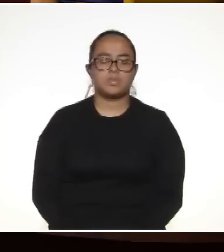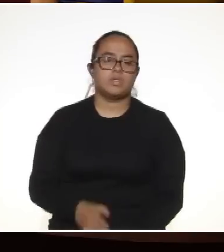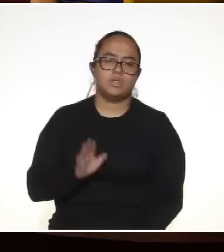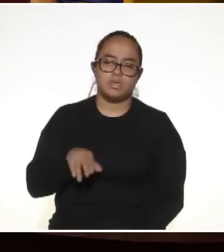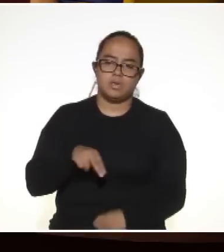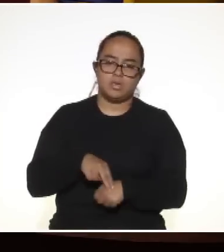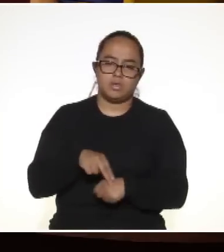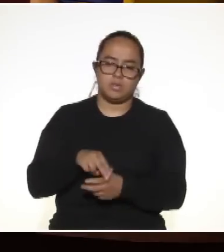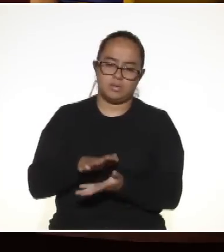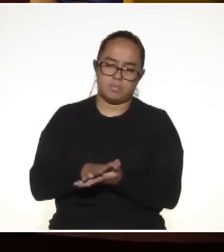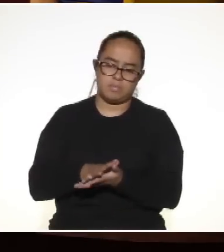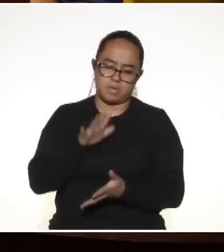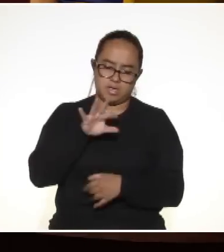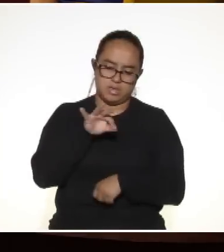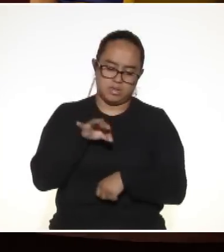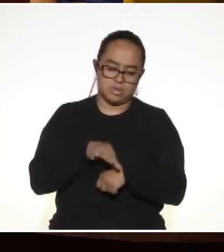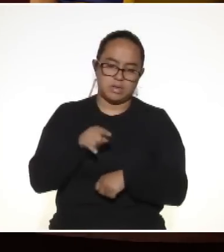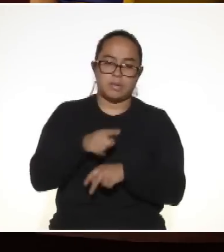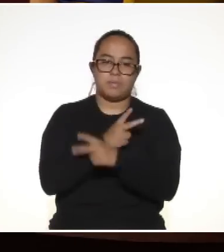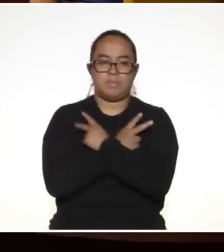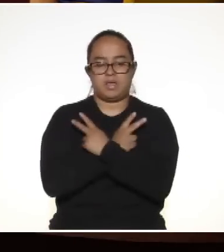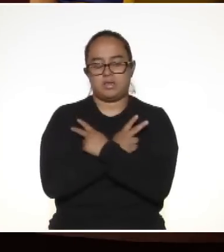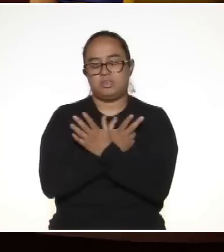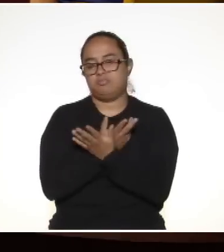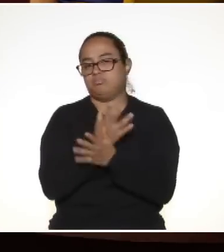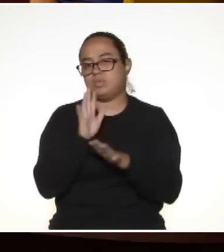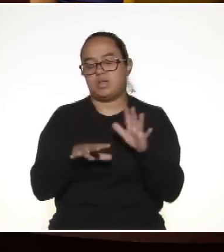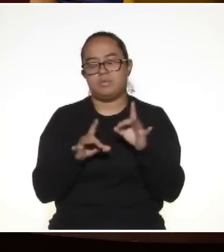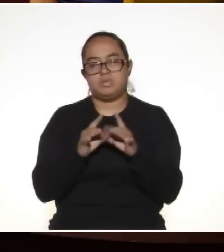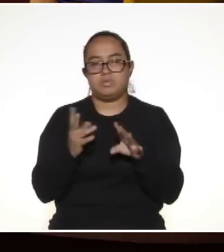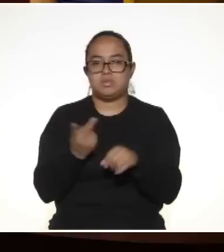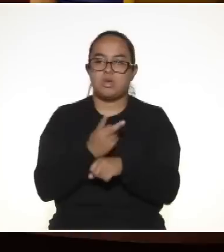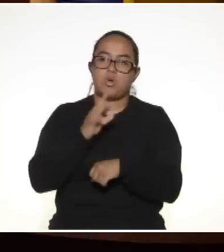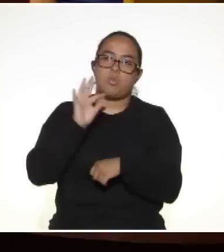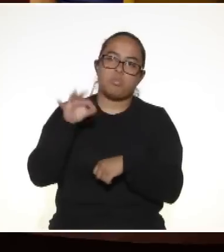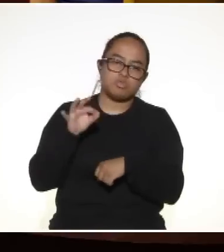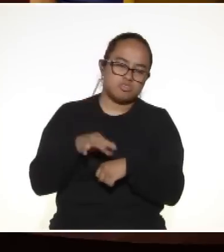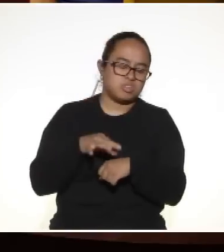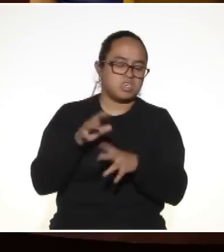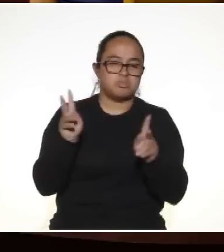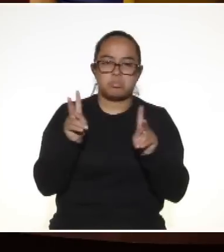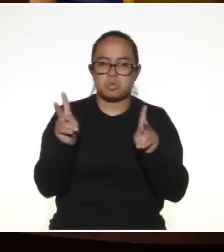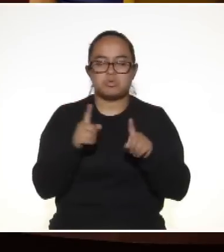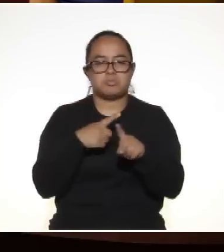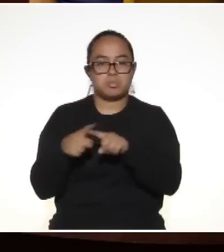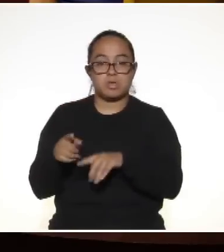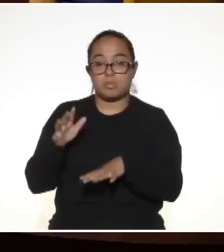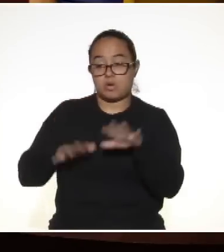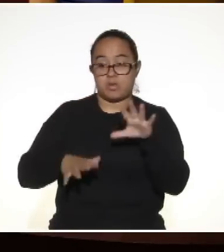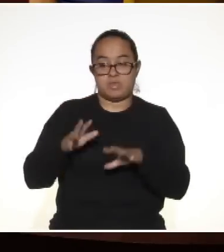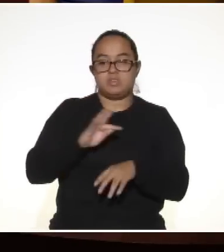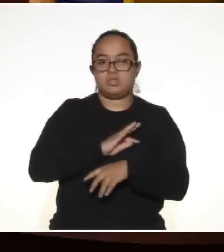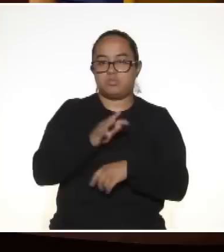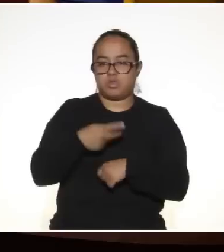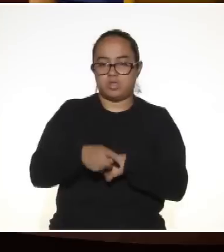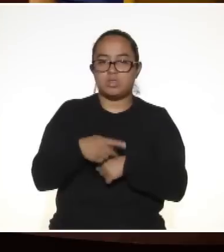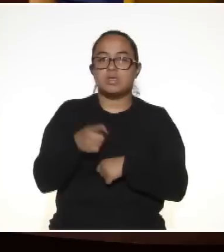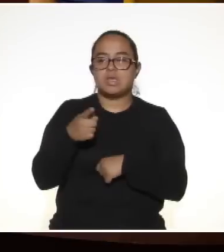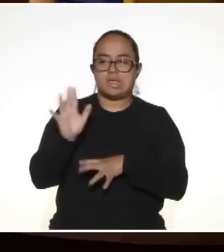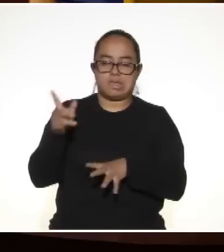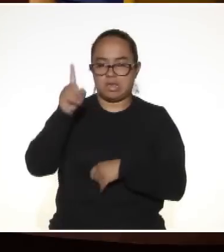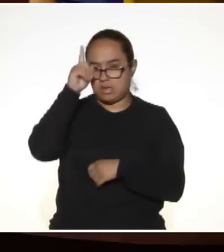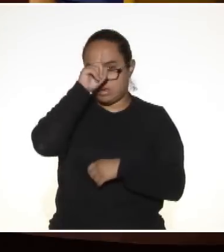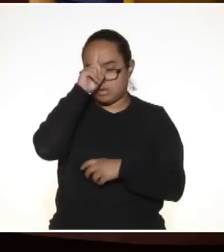Doctores, la mayoría de las picaduras en vacaciones son cosas inocuas, moscos y demás, pero pueden pasar cosas más serias. Ya vimos qué es lo que se debe de